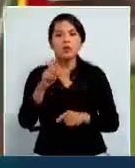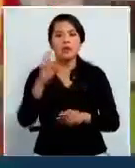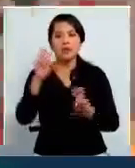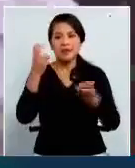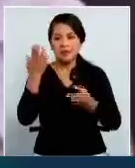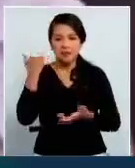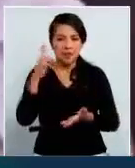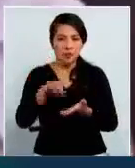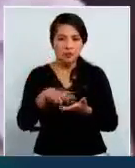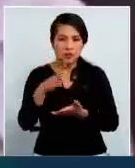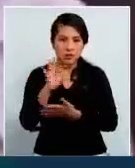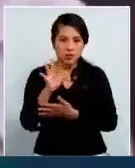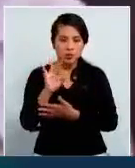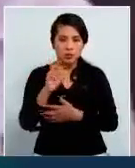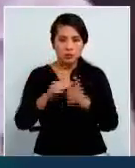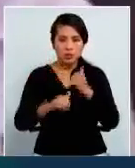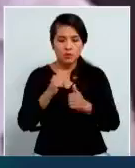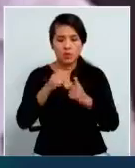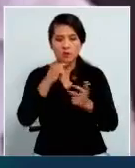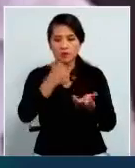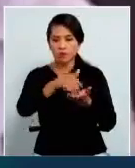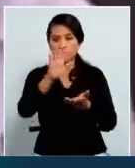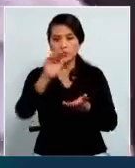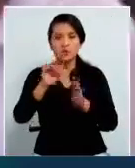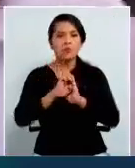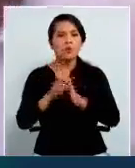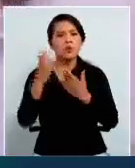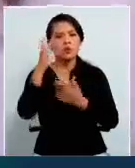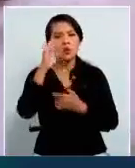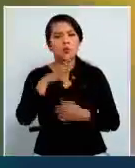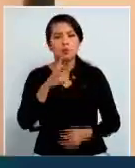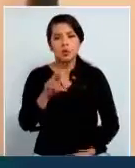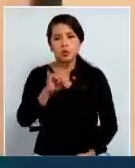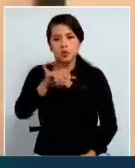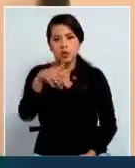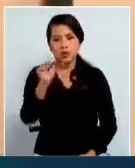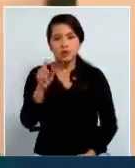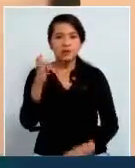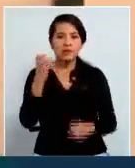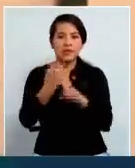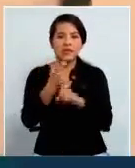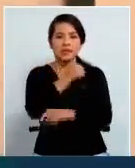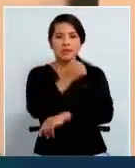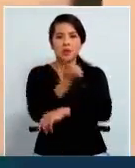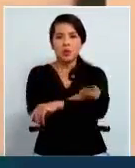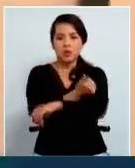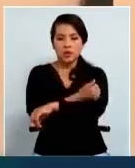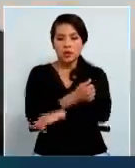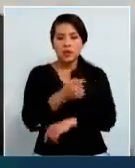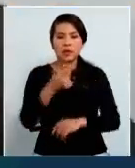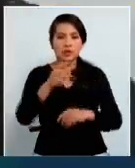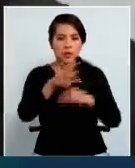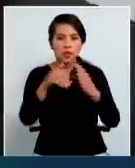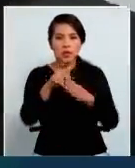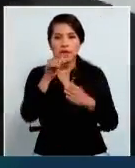2019. Varios de los efectivos, entre estos el coronel Fernando Rojas, ex autoridad de la Fuerza Anticrimen de La Paz y